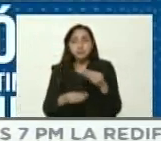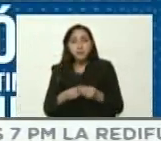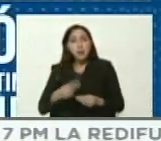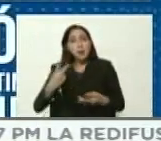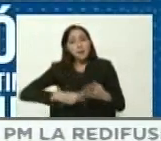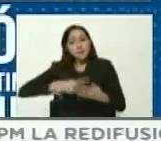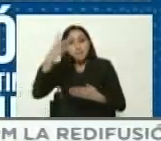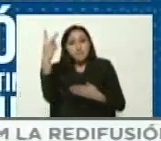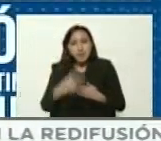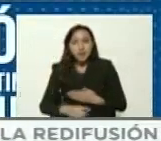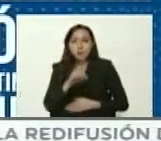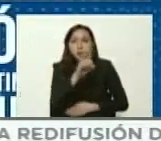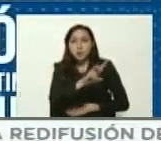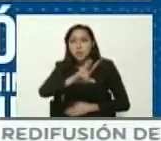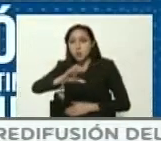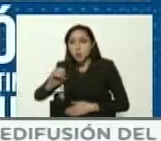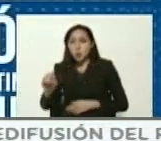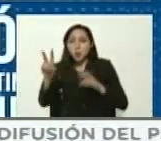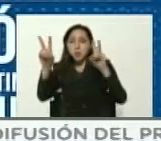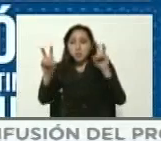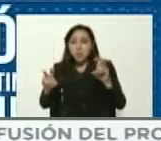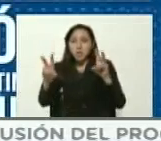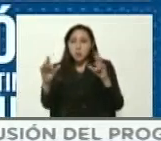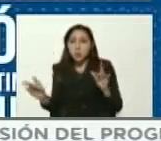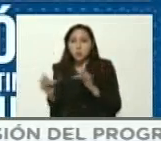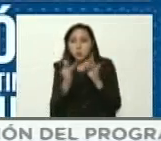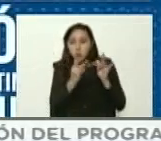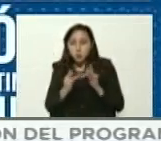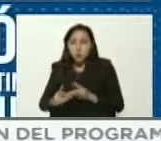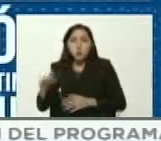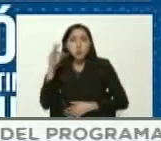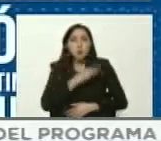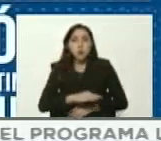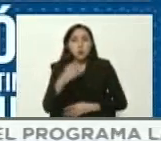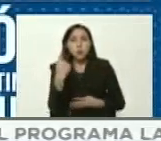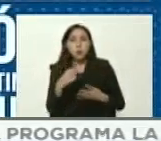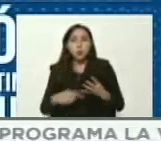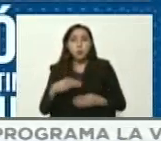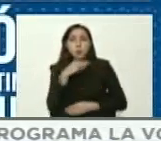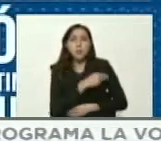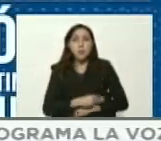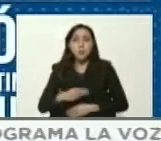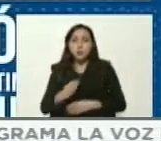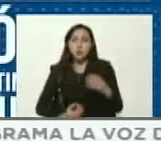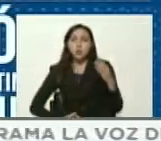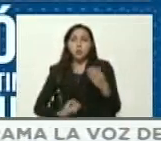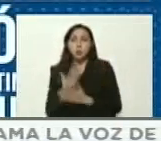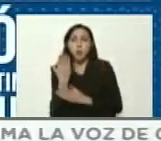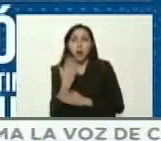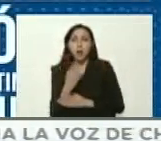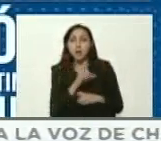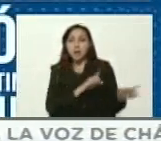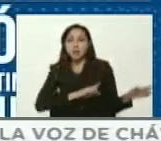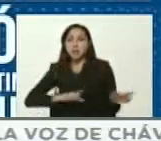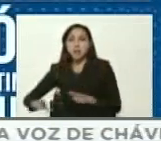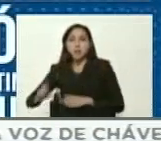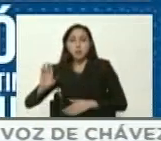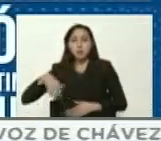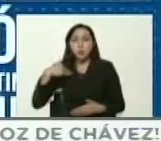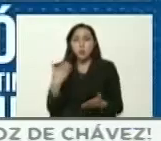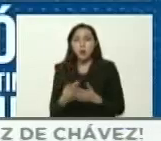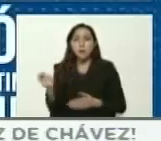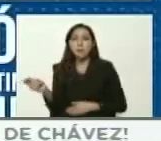de 120 nuevas bases de misiones socialistas a ser inauguradas, ya terminadas para el mes de